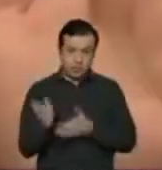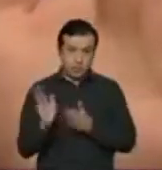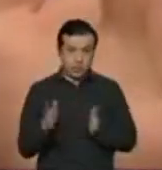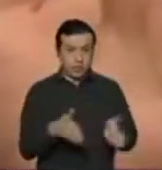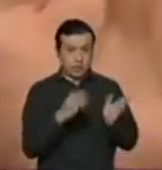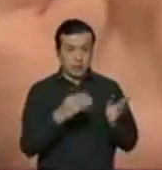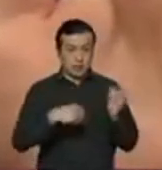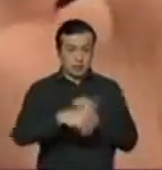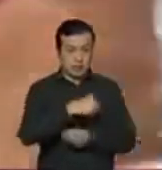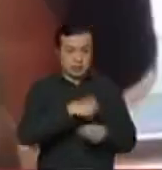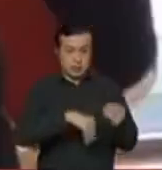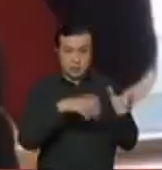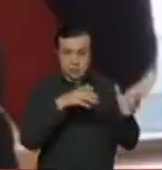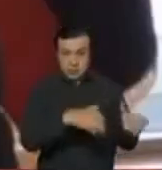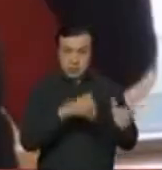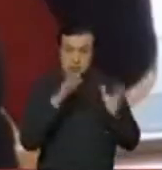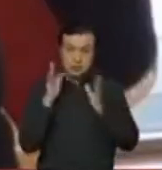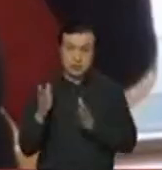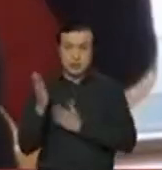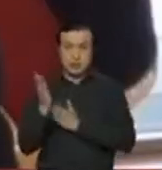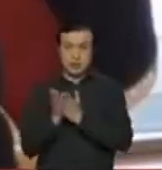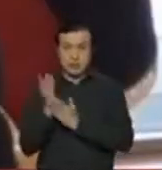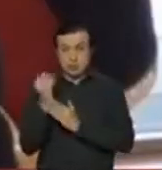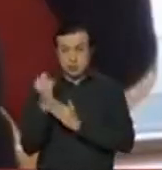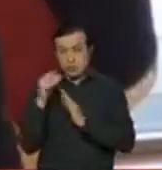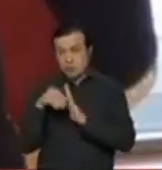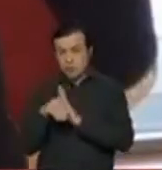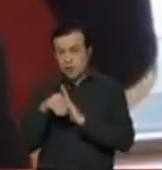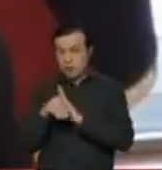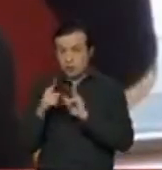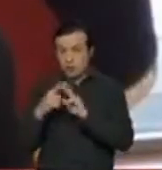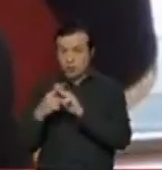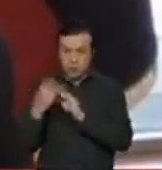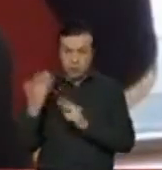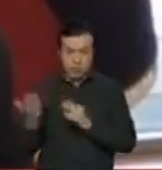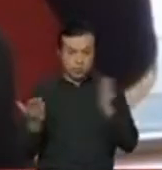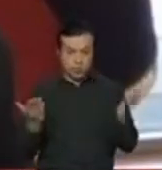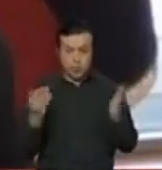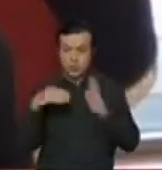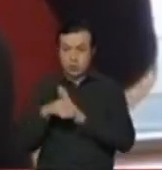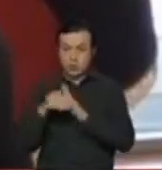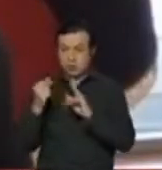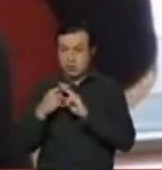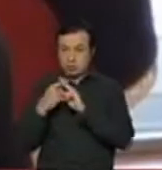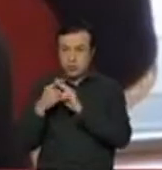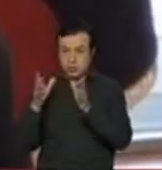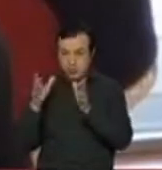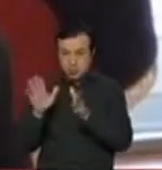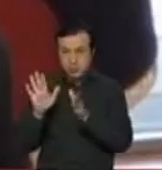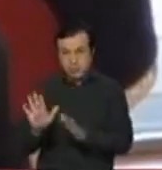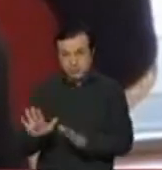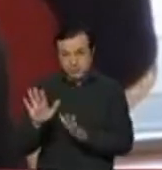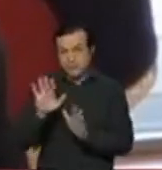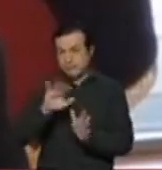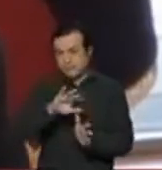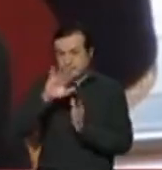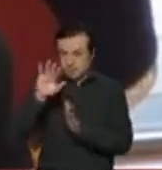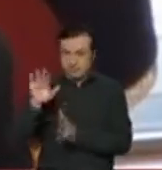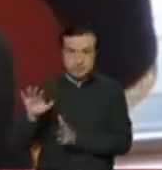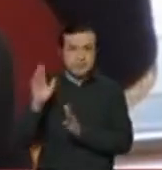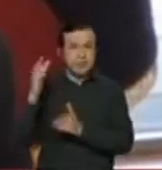de inversión por un lado y los servicios financieros por otro. Los servicios financieros dejémoslos por el momento de lado, de acuerdo,